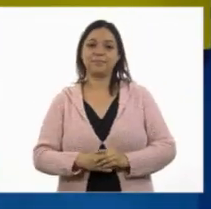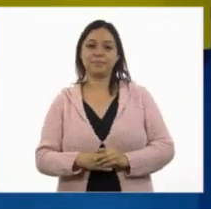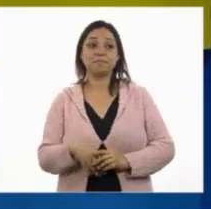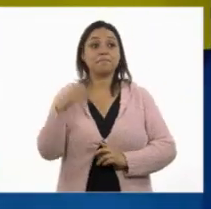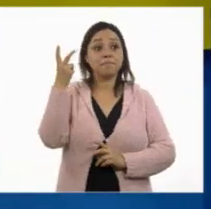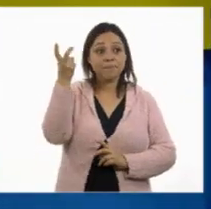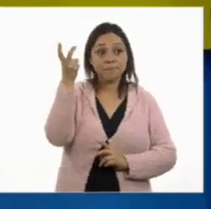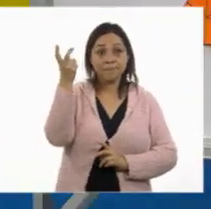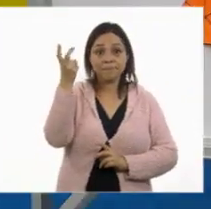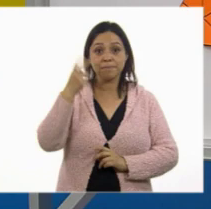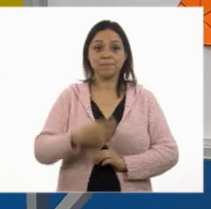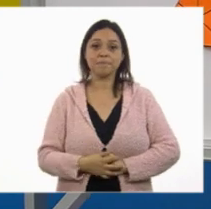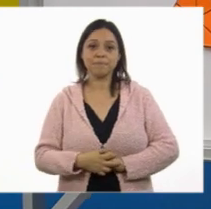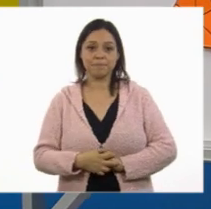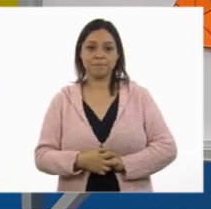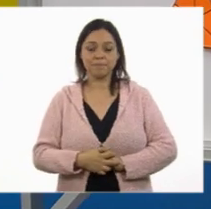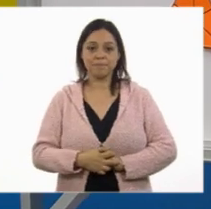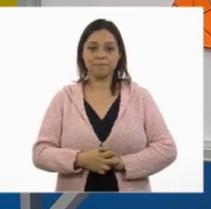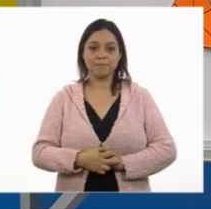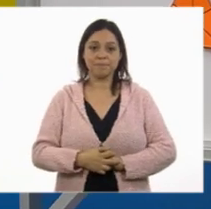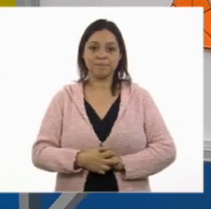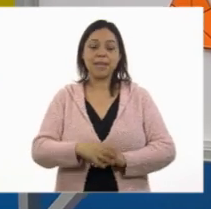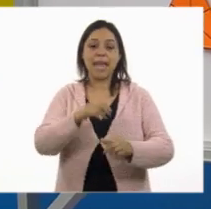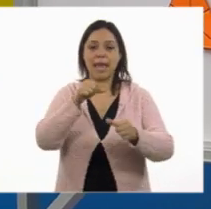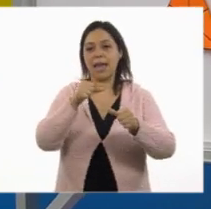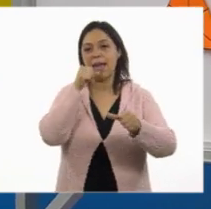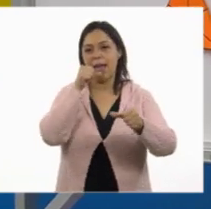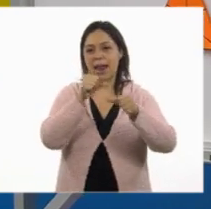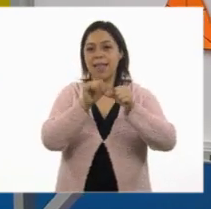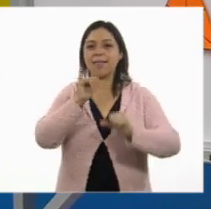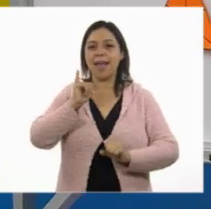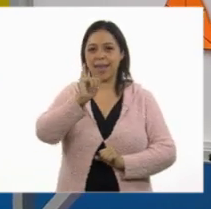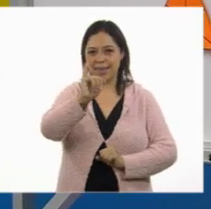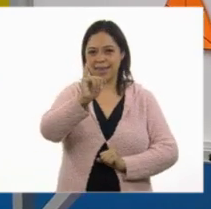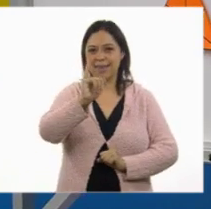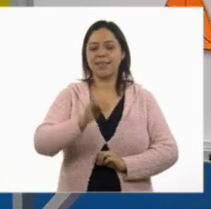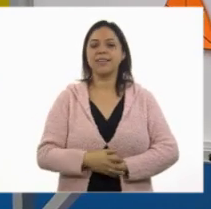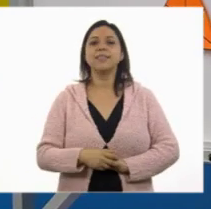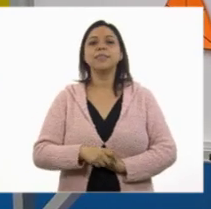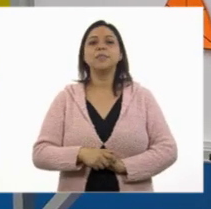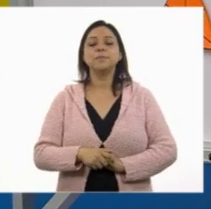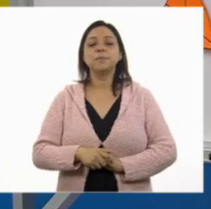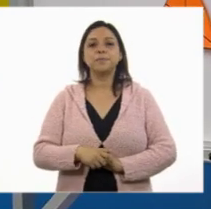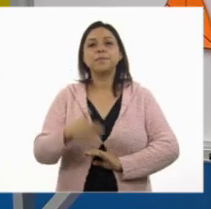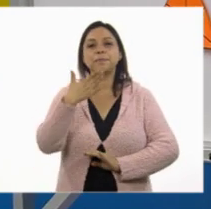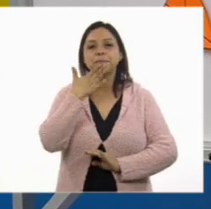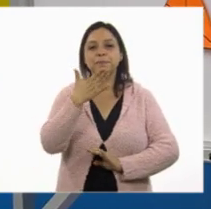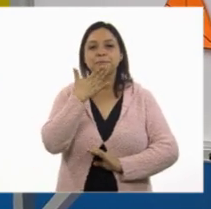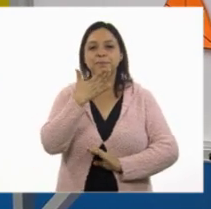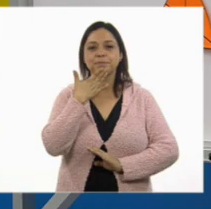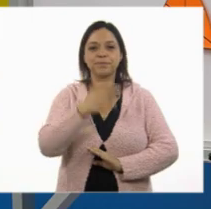La letra I. La letra I. Muy bien.